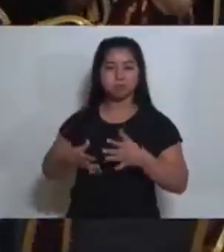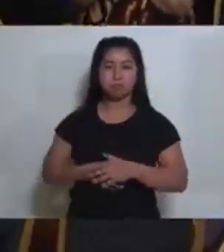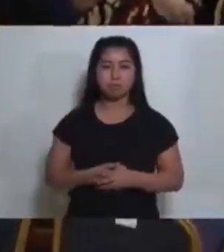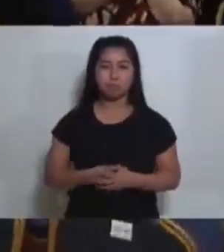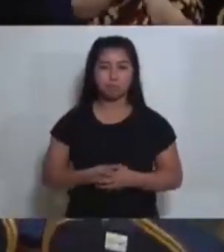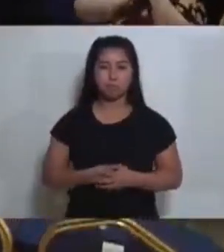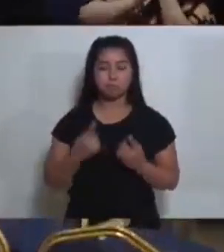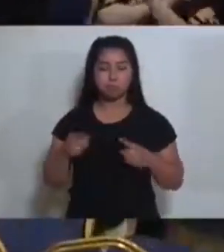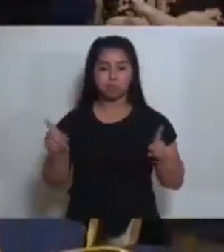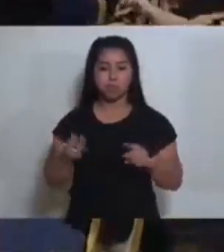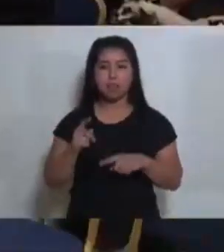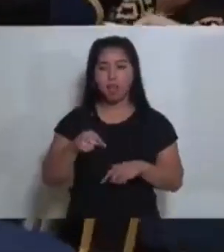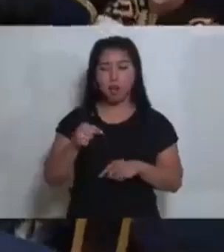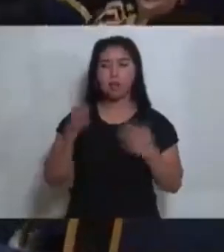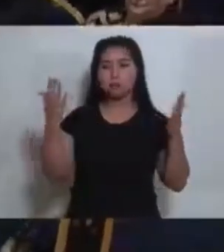de Santa Cruz,